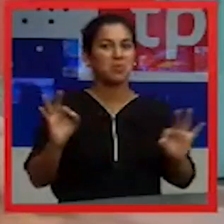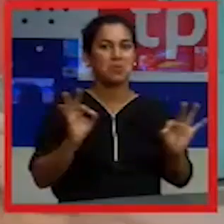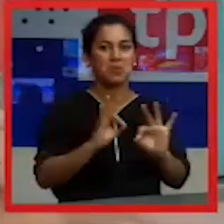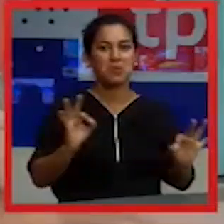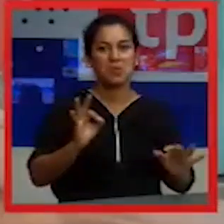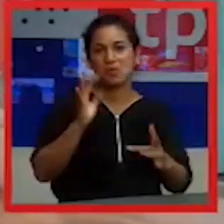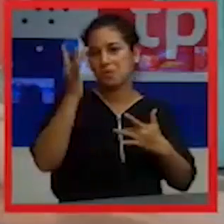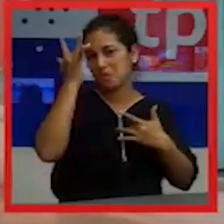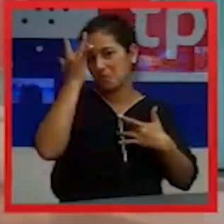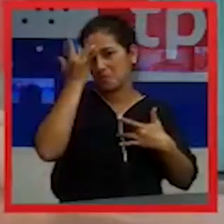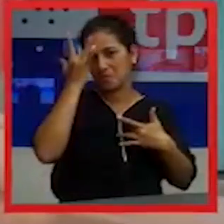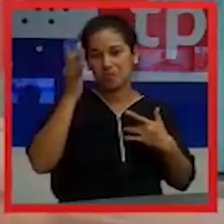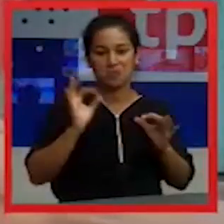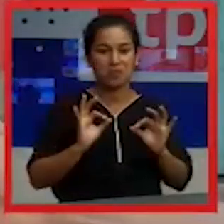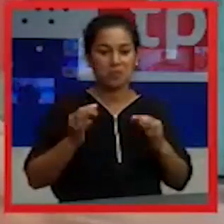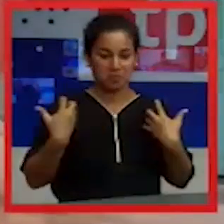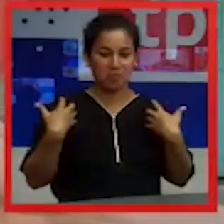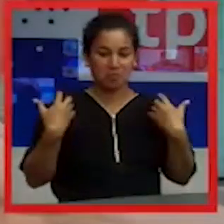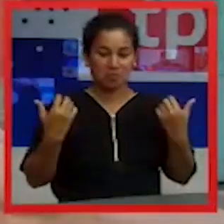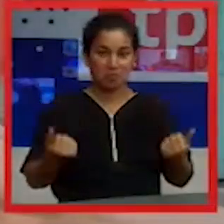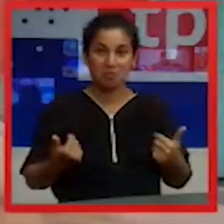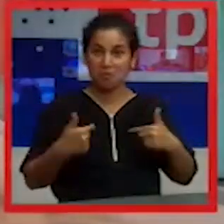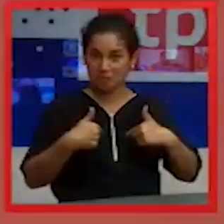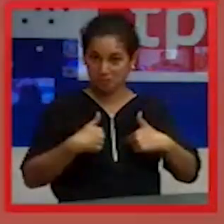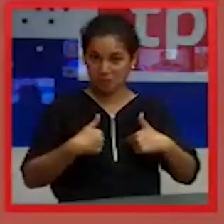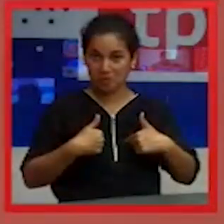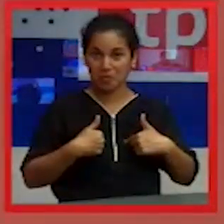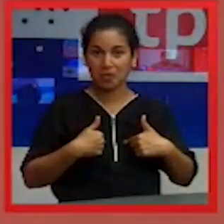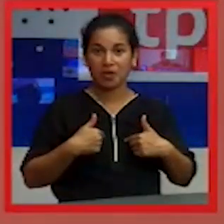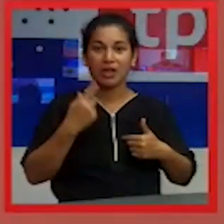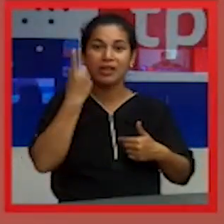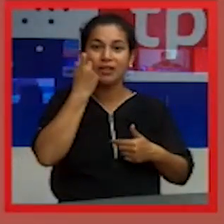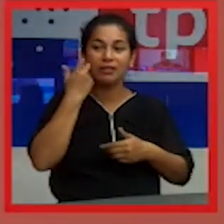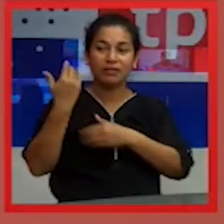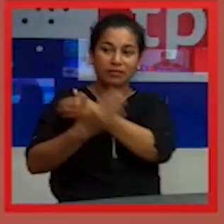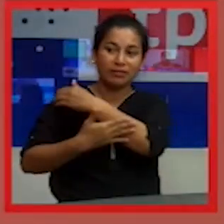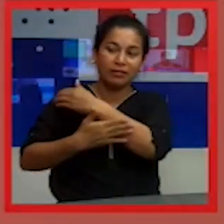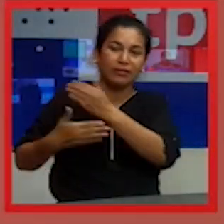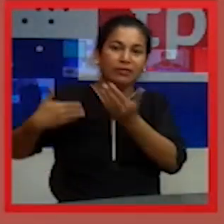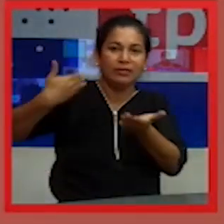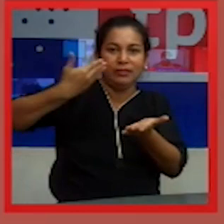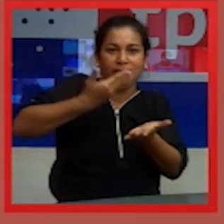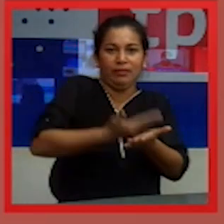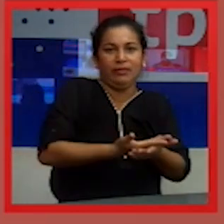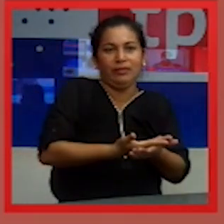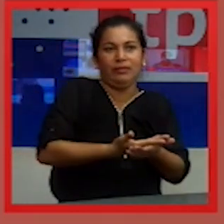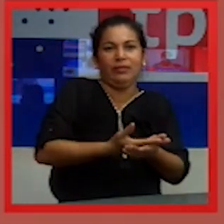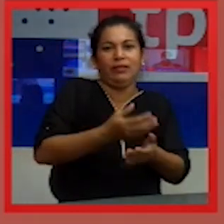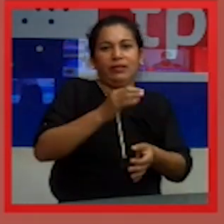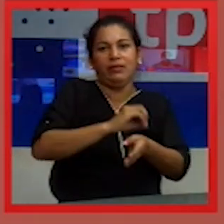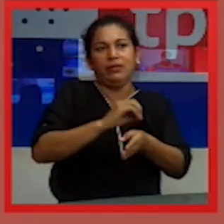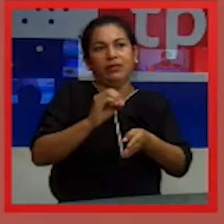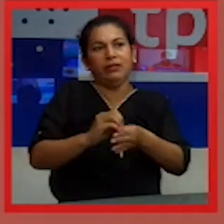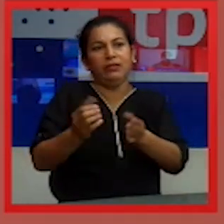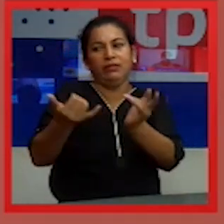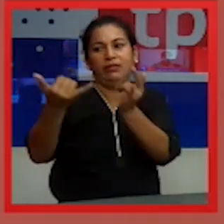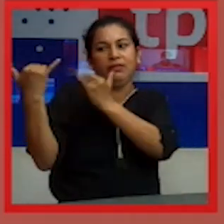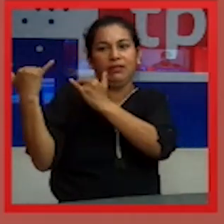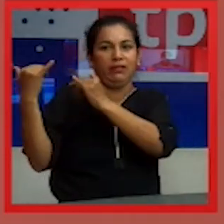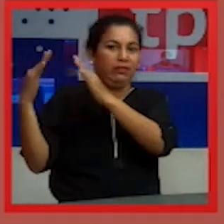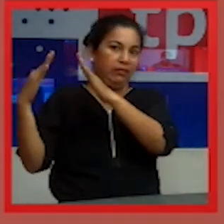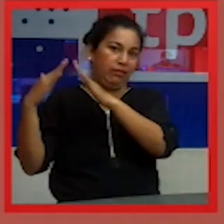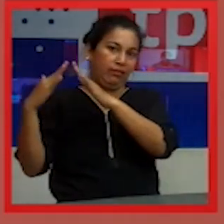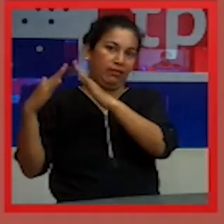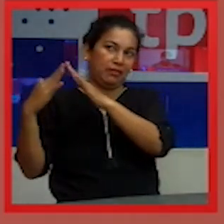del Chaco a dejarle a mi mujer que iba a empezar el trabajo en la universidad y por eso me vine, por ese motivo. Si no, era para que esté allá en el Chaco nomás, digamos, allá es